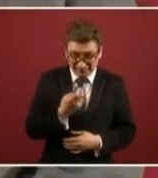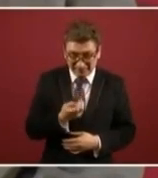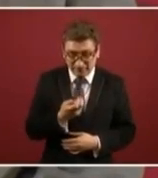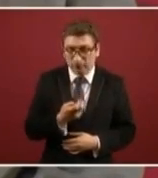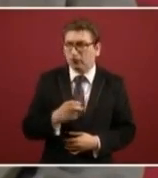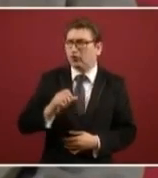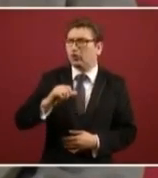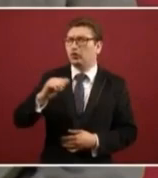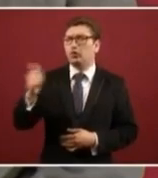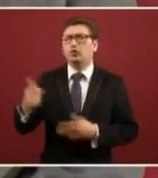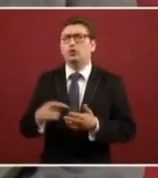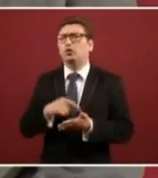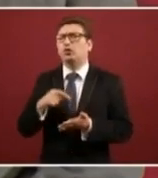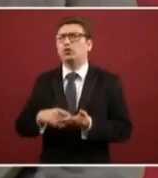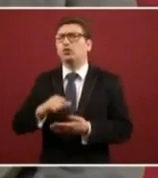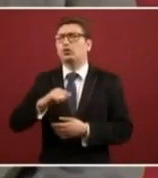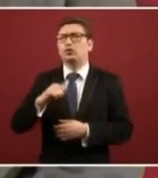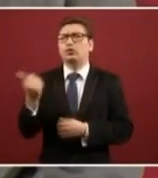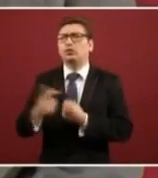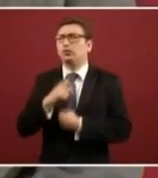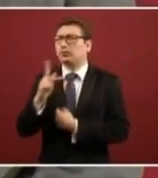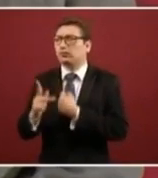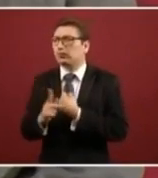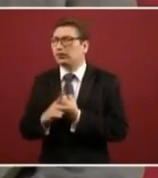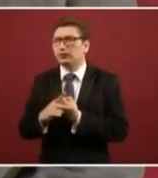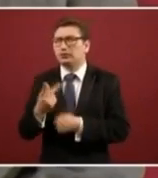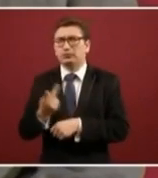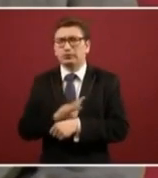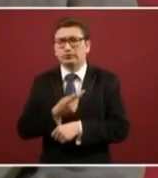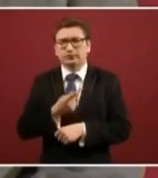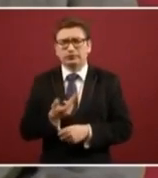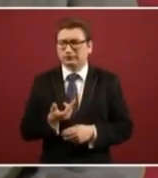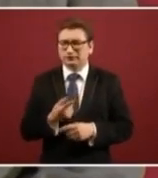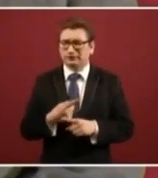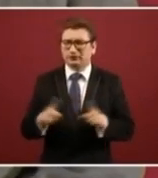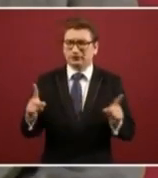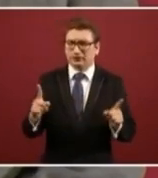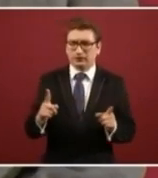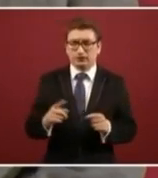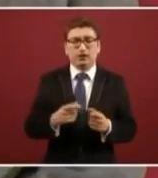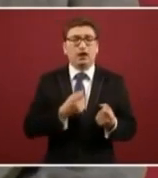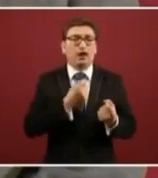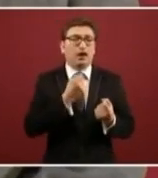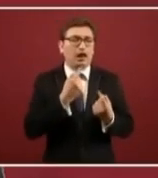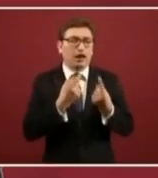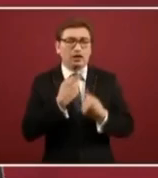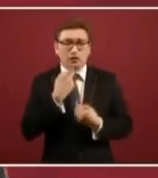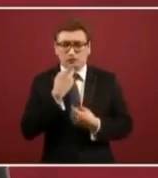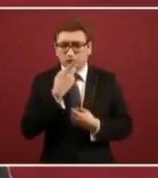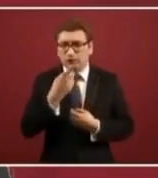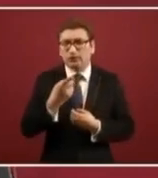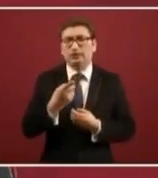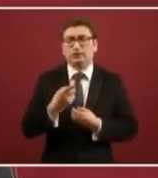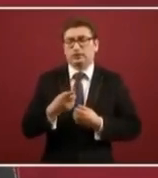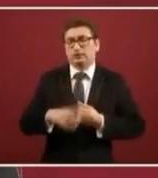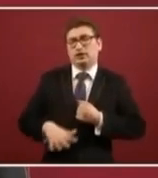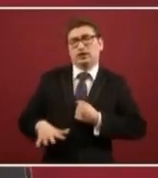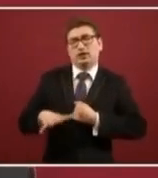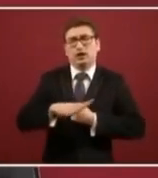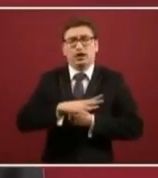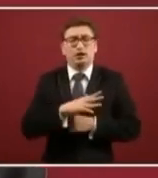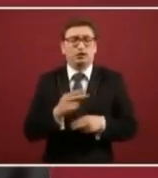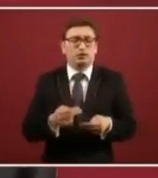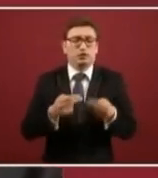Ese doble discurso, esa hipocresía, ¿no?, de hablar de globalidad, de